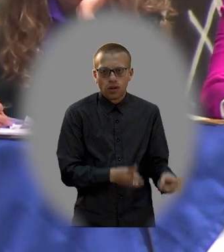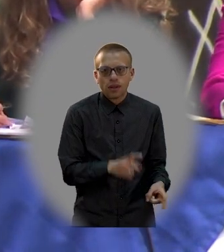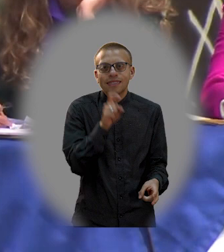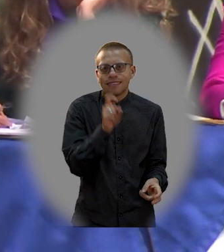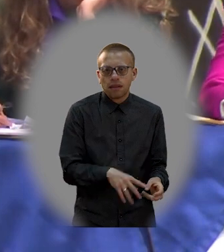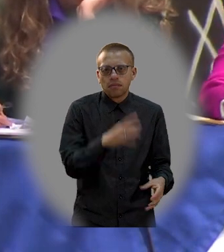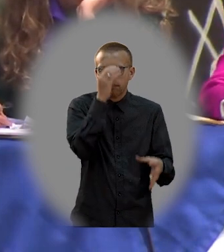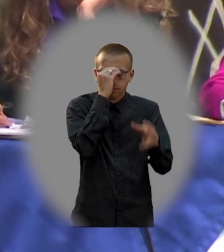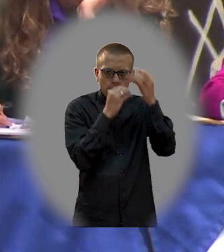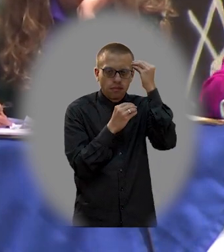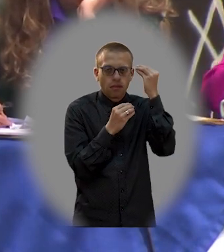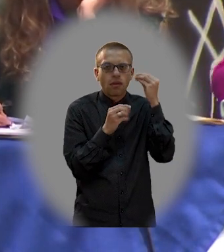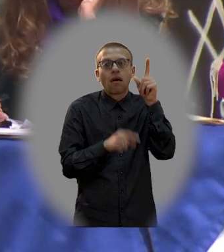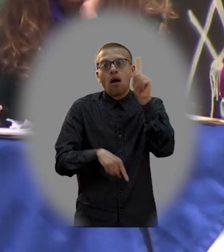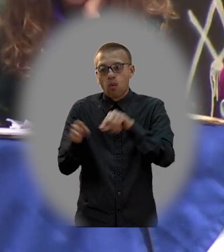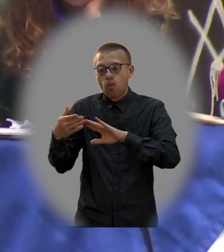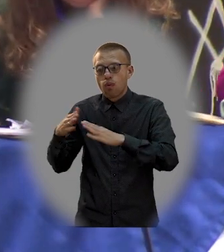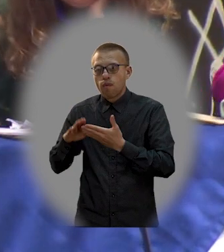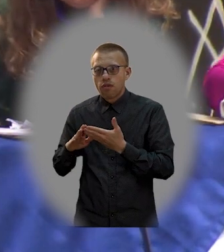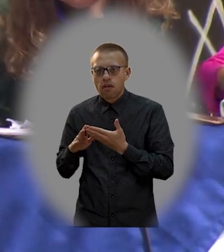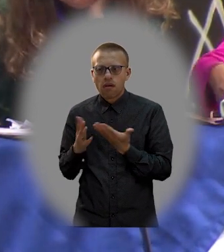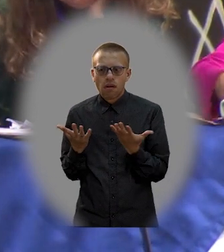parte de la comunidad universitaria.